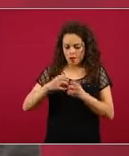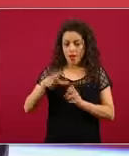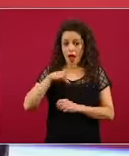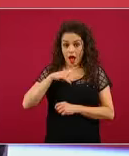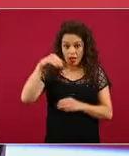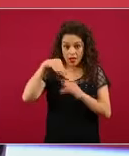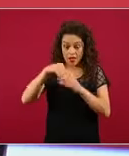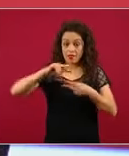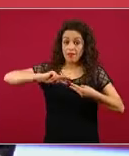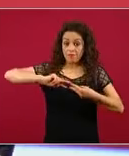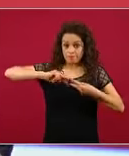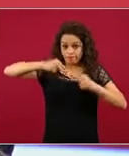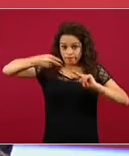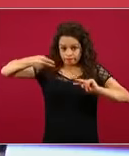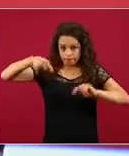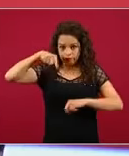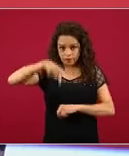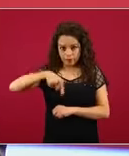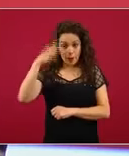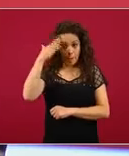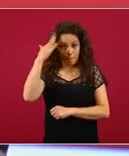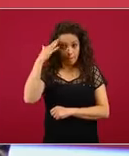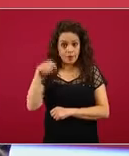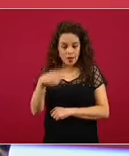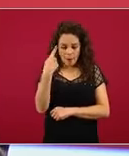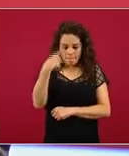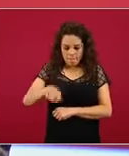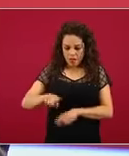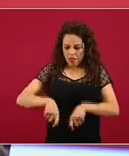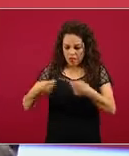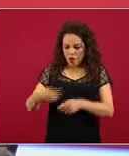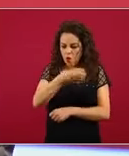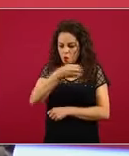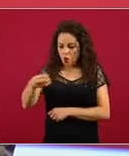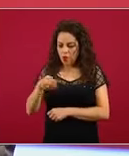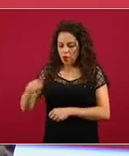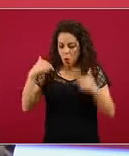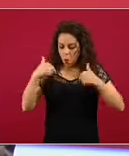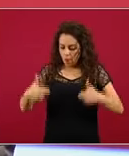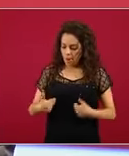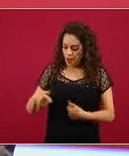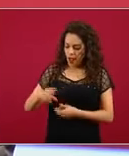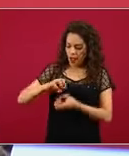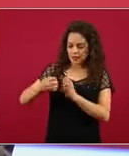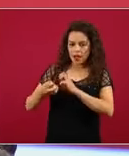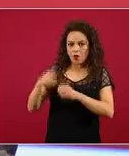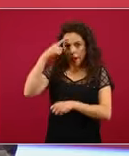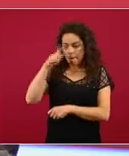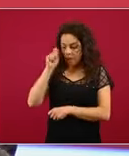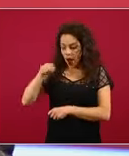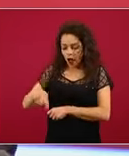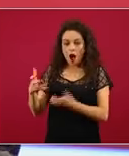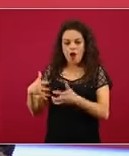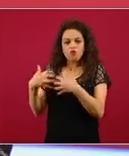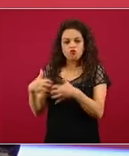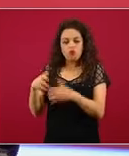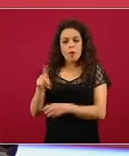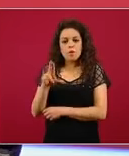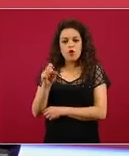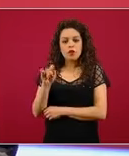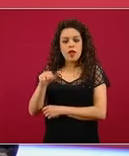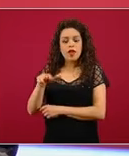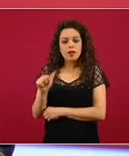genética que le da una orden a las células humanas para que fabriquen una proteína, que es la proteína